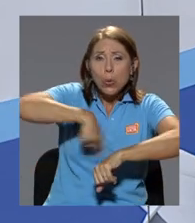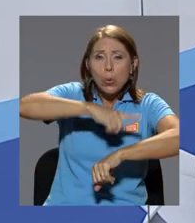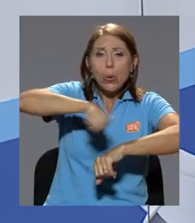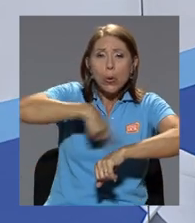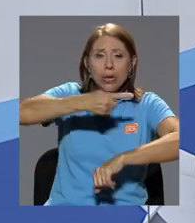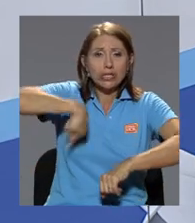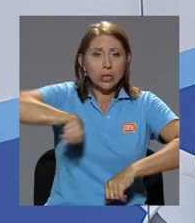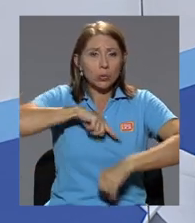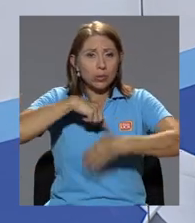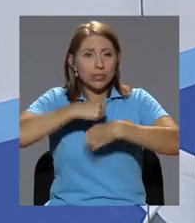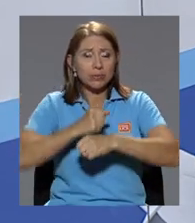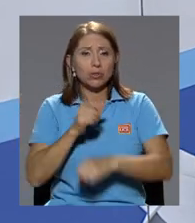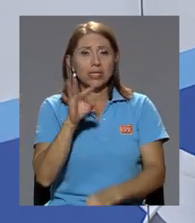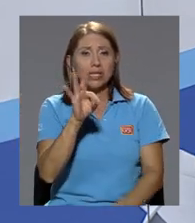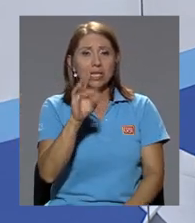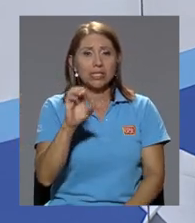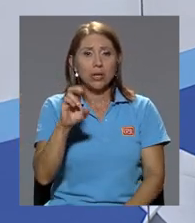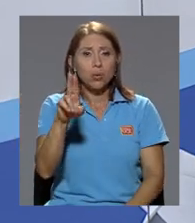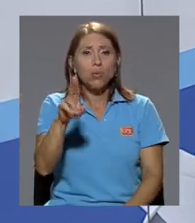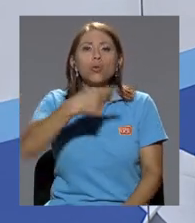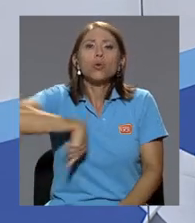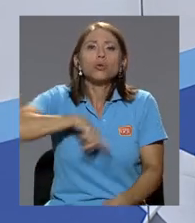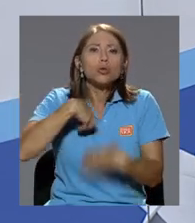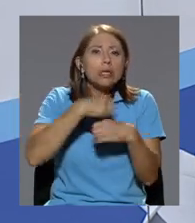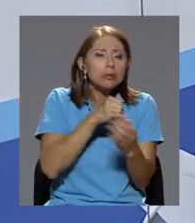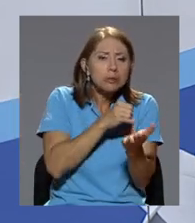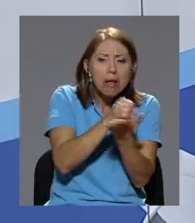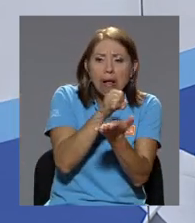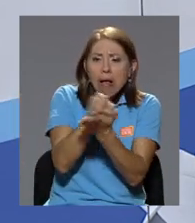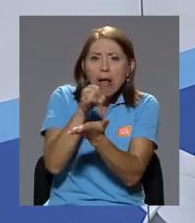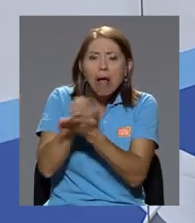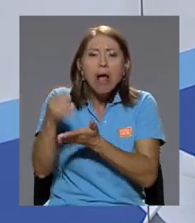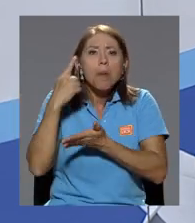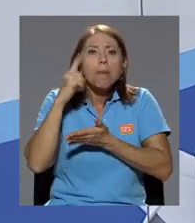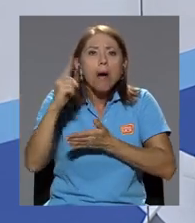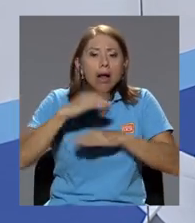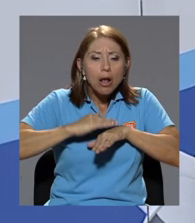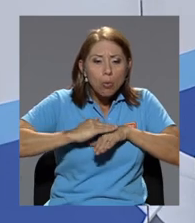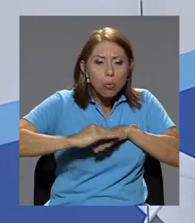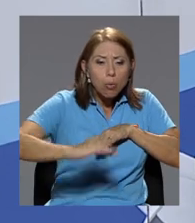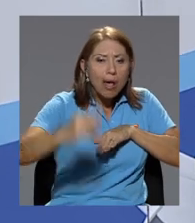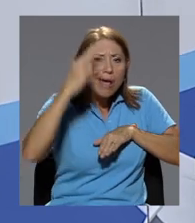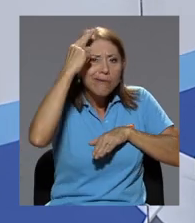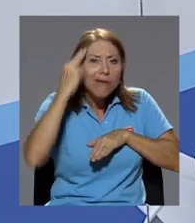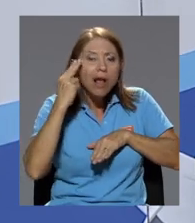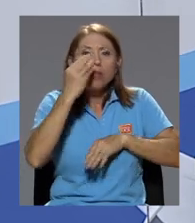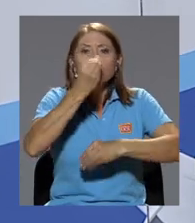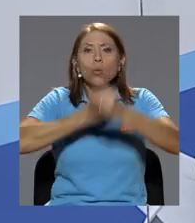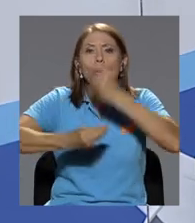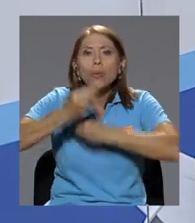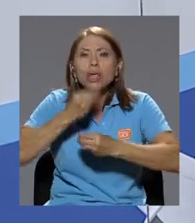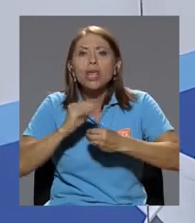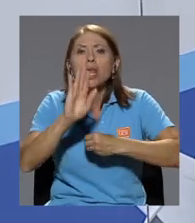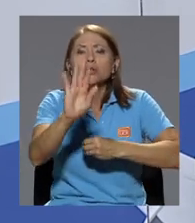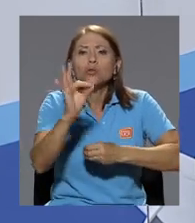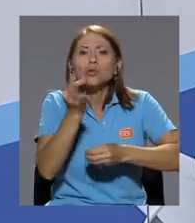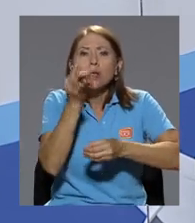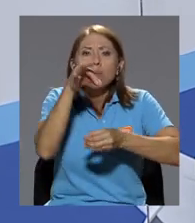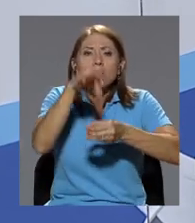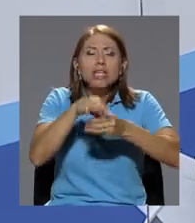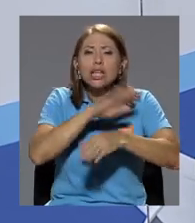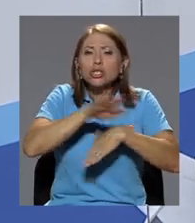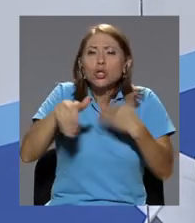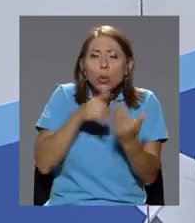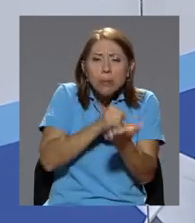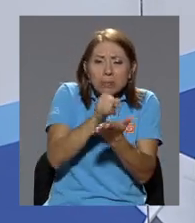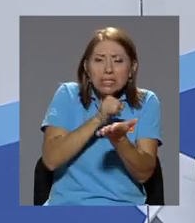tc la cantidad de estudios que hacemos para que el país mejore por ejemplo sus asfaltos su comida sus semillas todo lo que hacemos con el tema